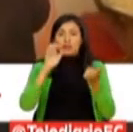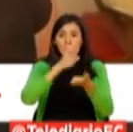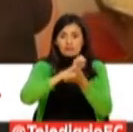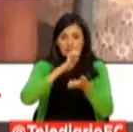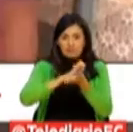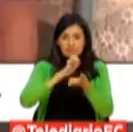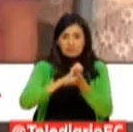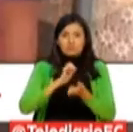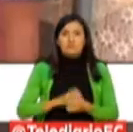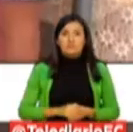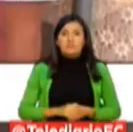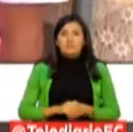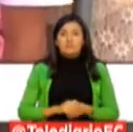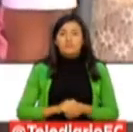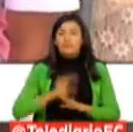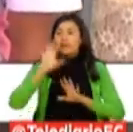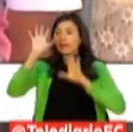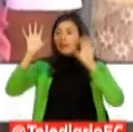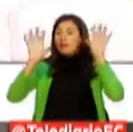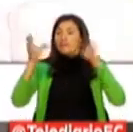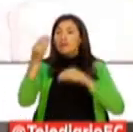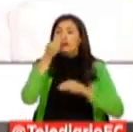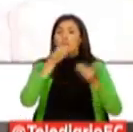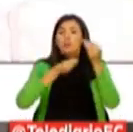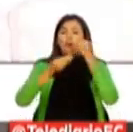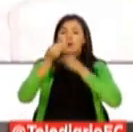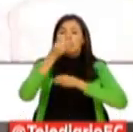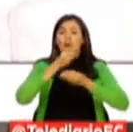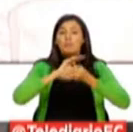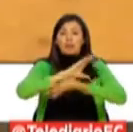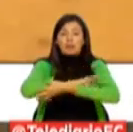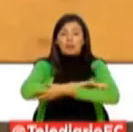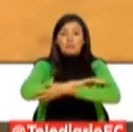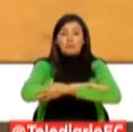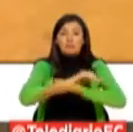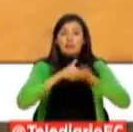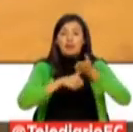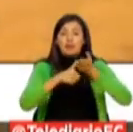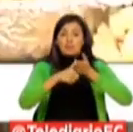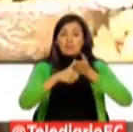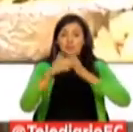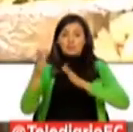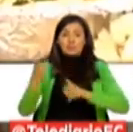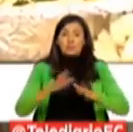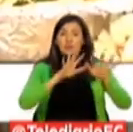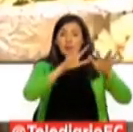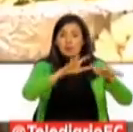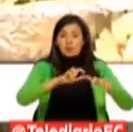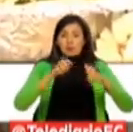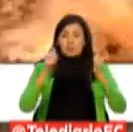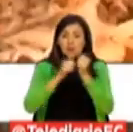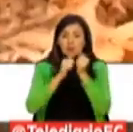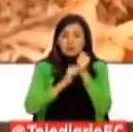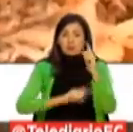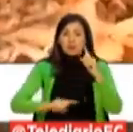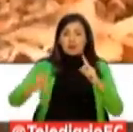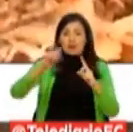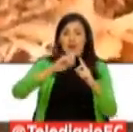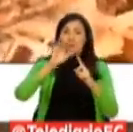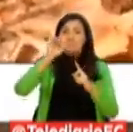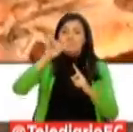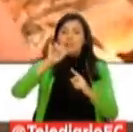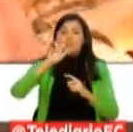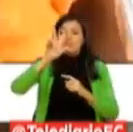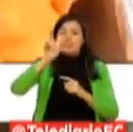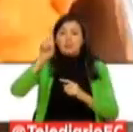un queso. Esta feria gastronómica estará acentuada en la plataforma del Ministerio de Agricultura y Ganadería hasta el día sábado 31